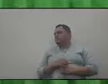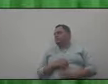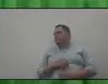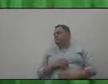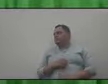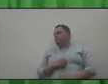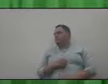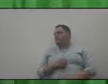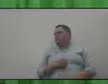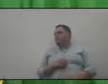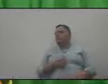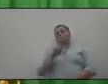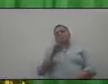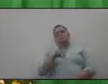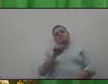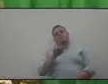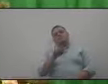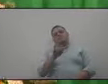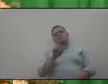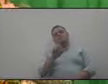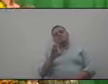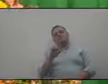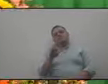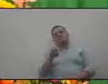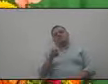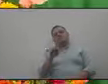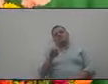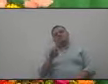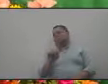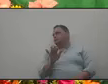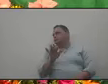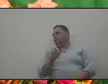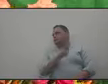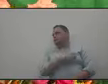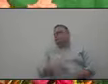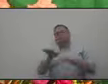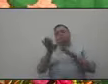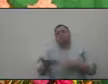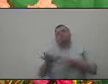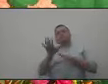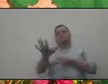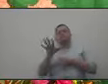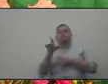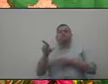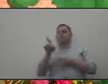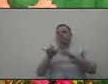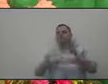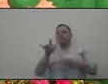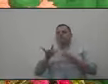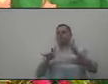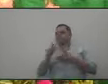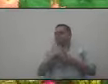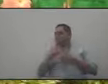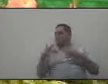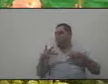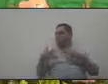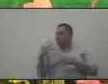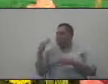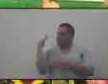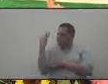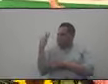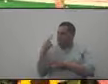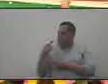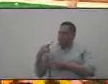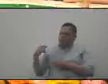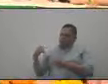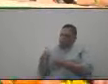Doctora María Constanza Vega Orduz, en representación del gobernador, y obviamente también el reconocimiento para usted. Hemos sido testigos de las